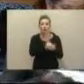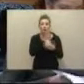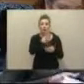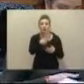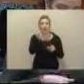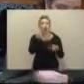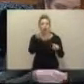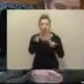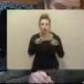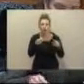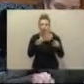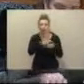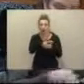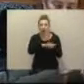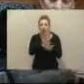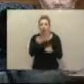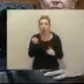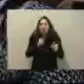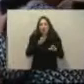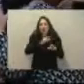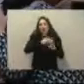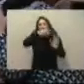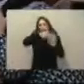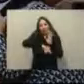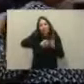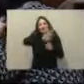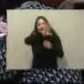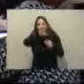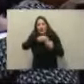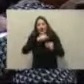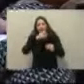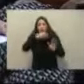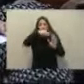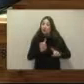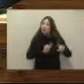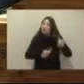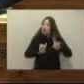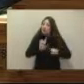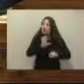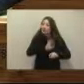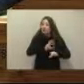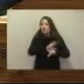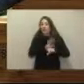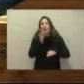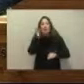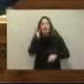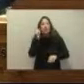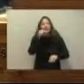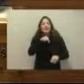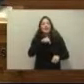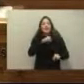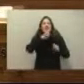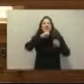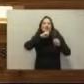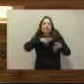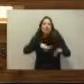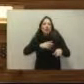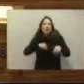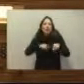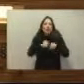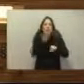¿Qué hipocresía?